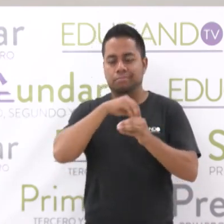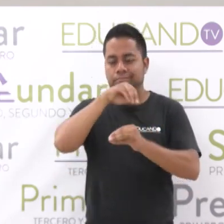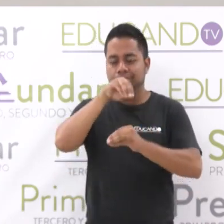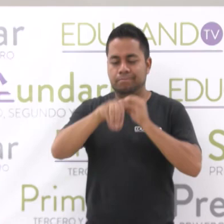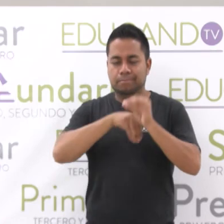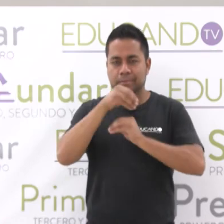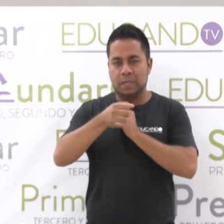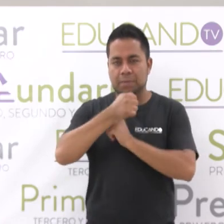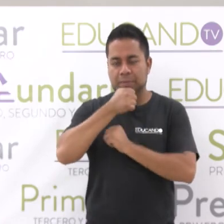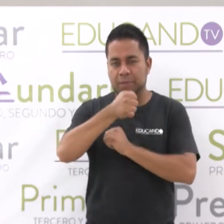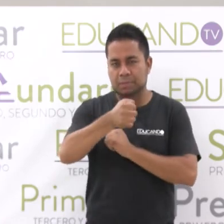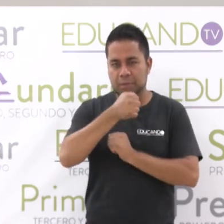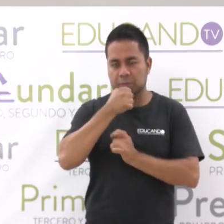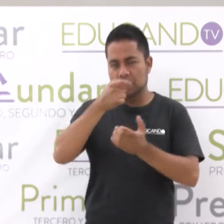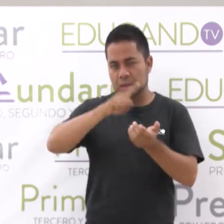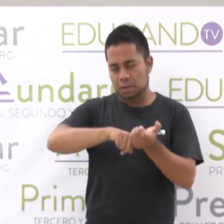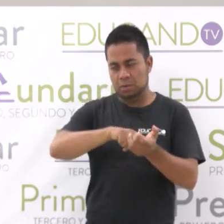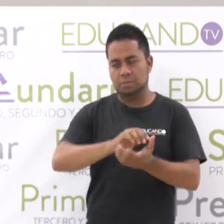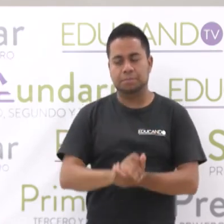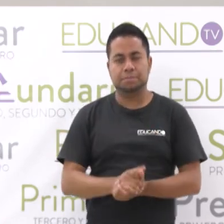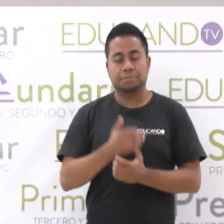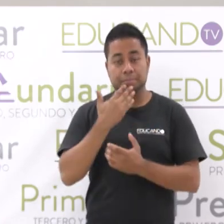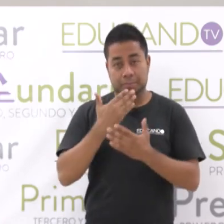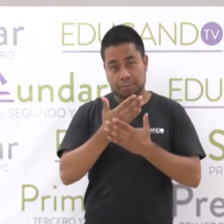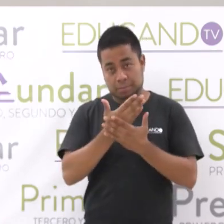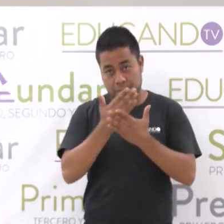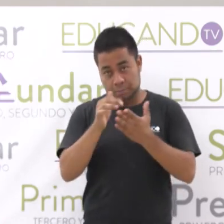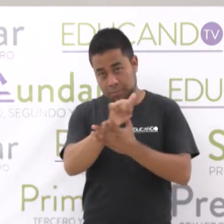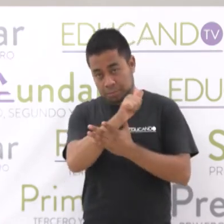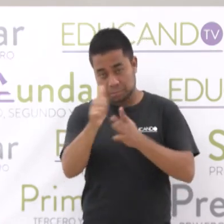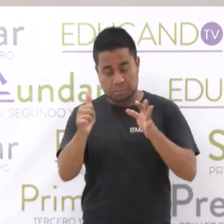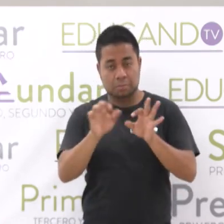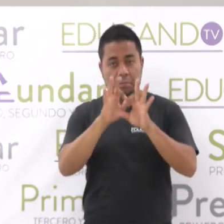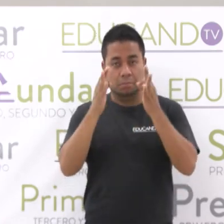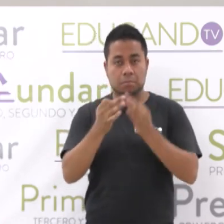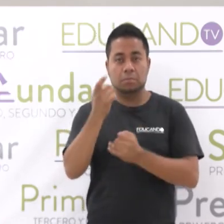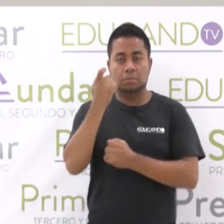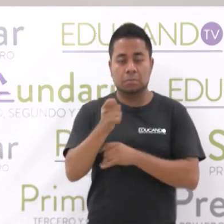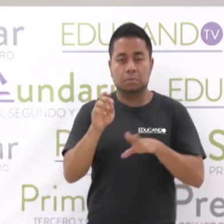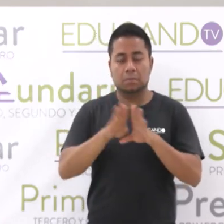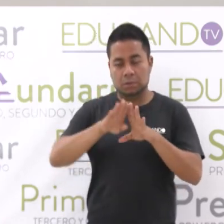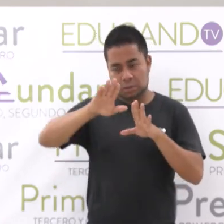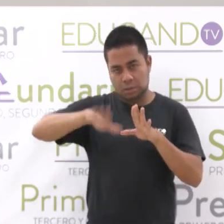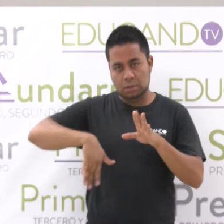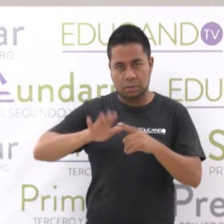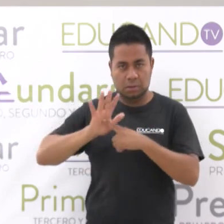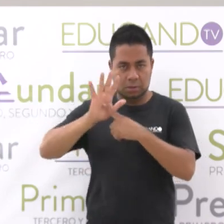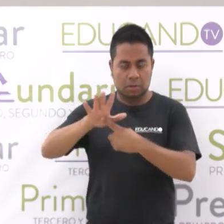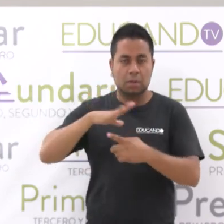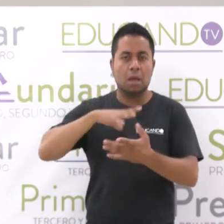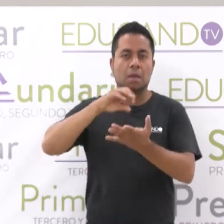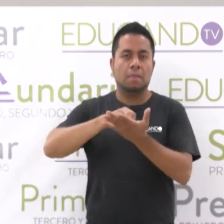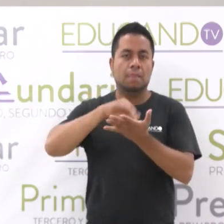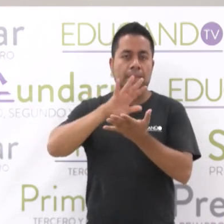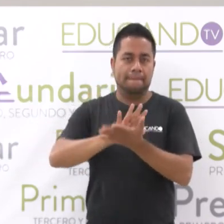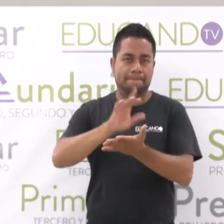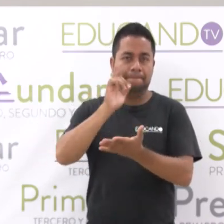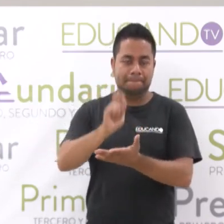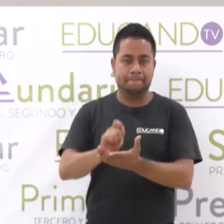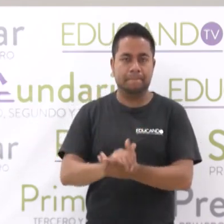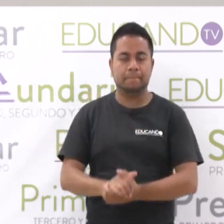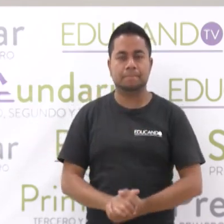en su reportaje. Ahora, la otra forma es esto que acabamos de ver, que son los datos.